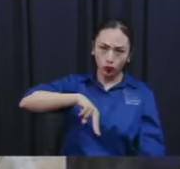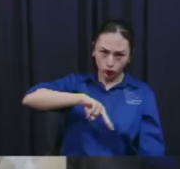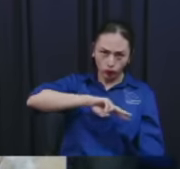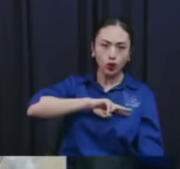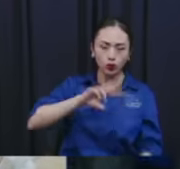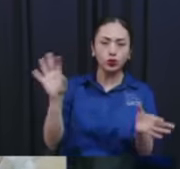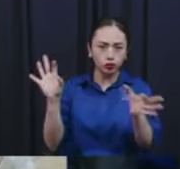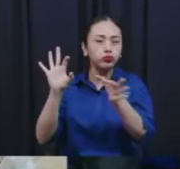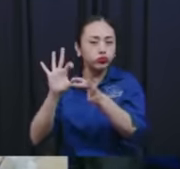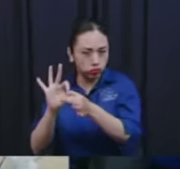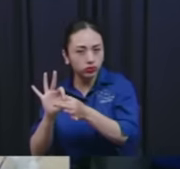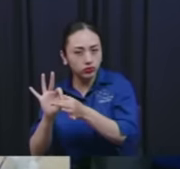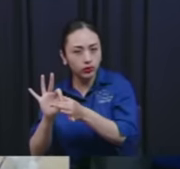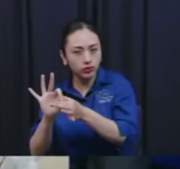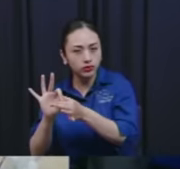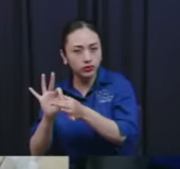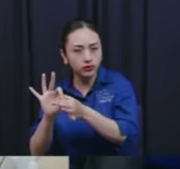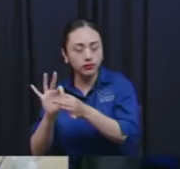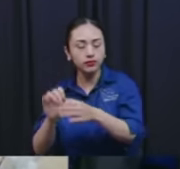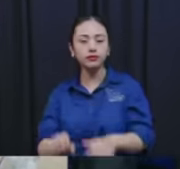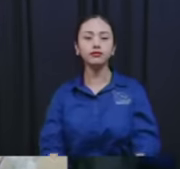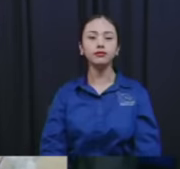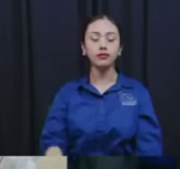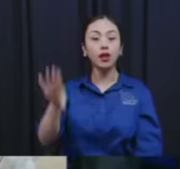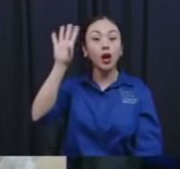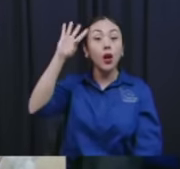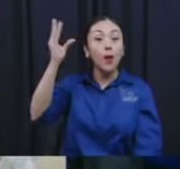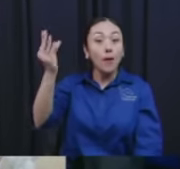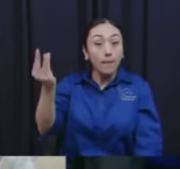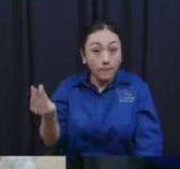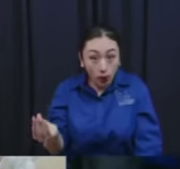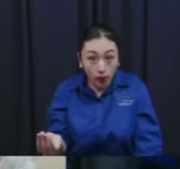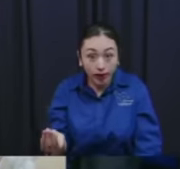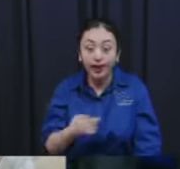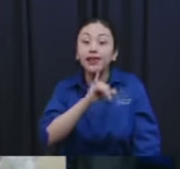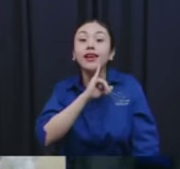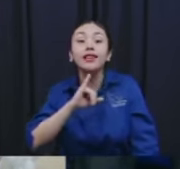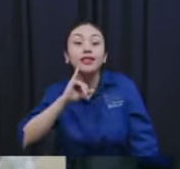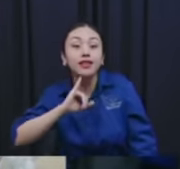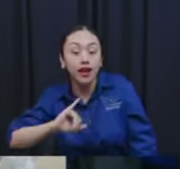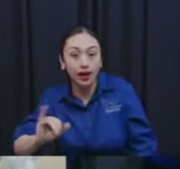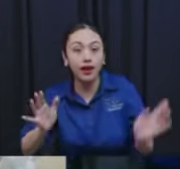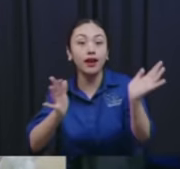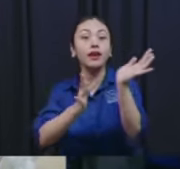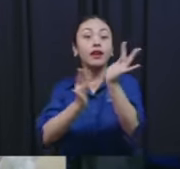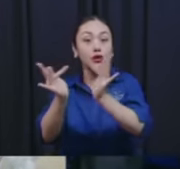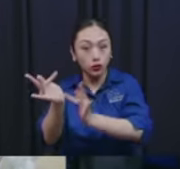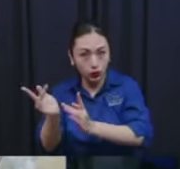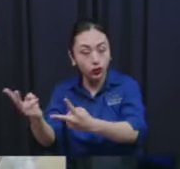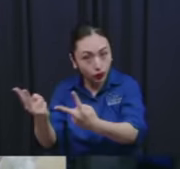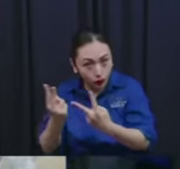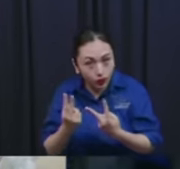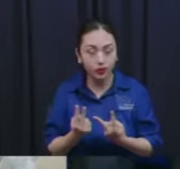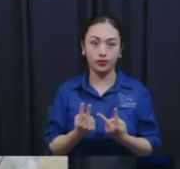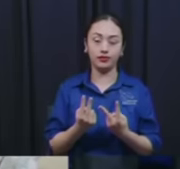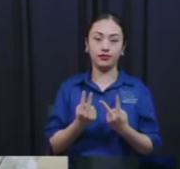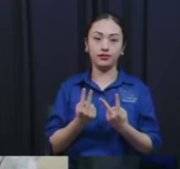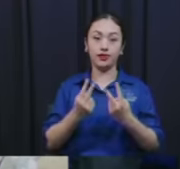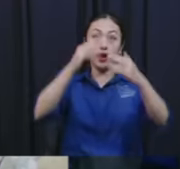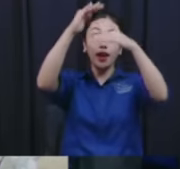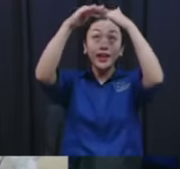Israel eh Porque de ahí vino nuestro salvador herman en el cielo